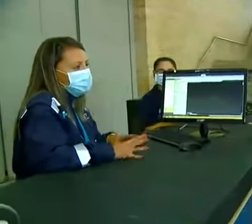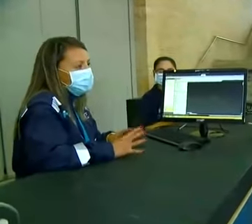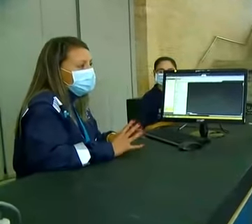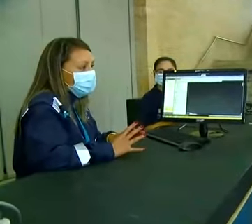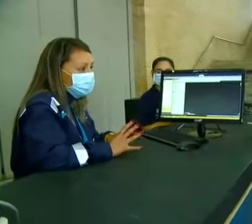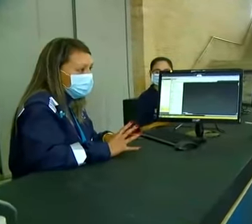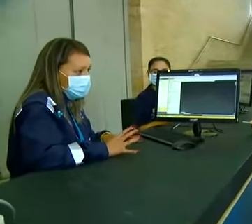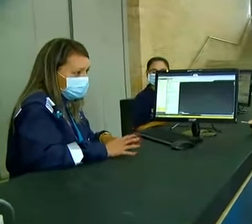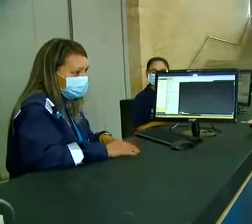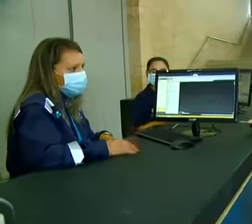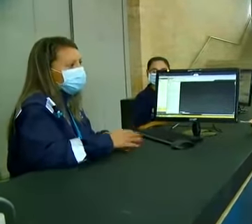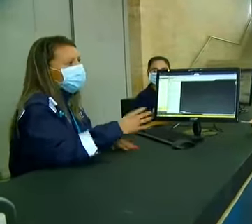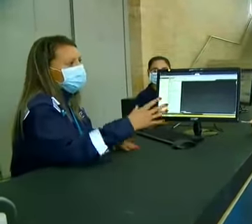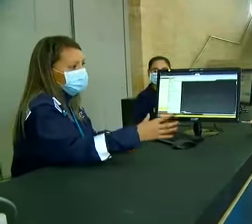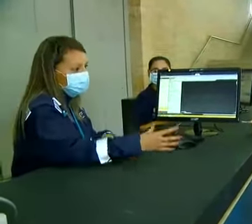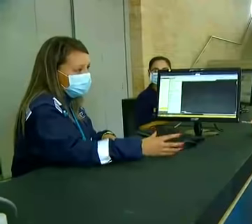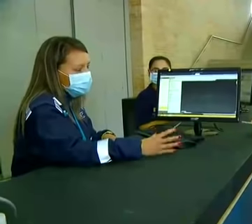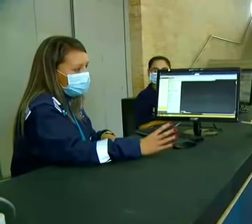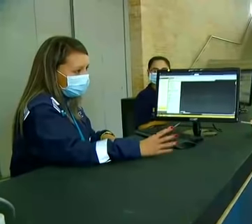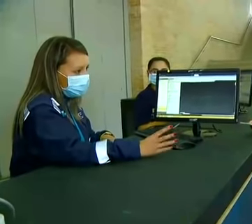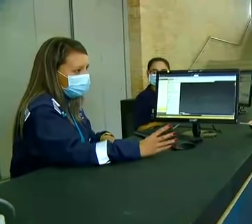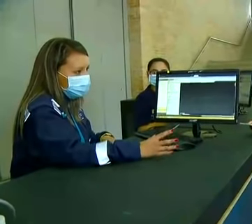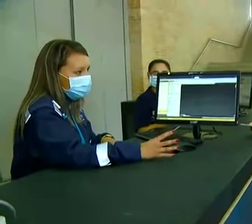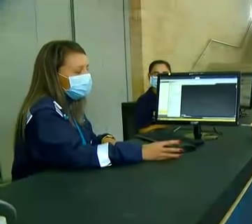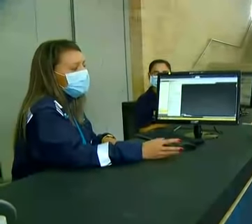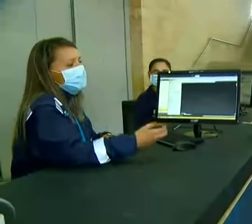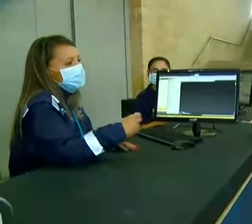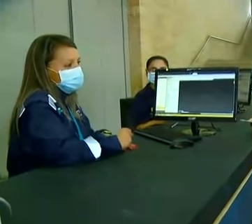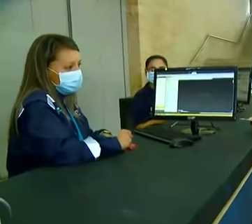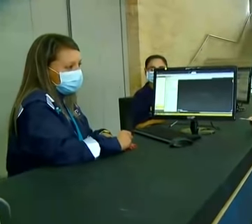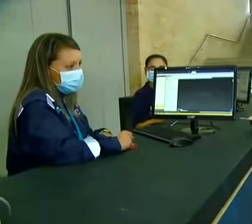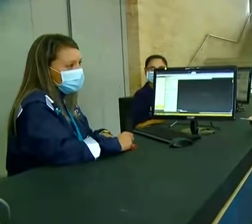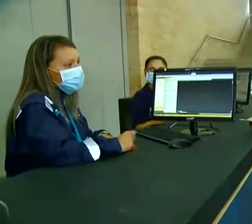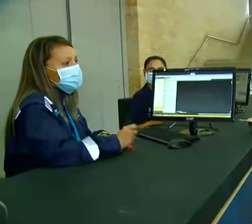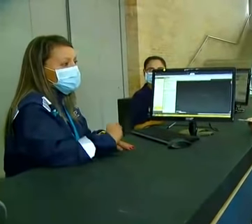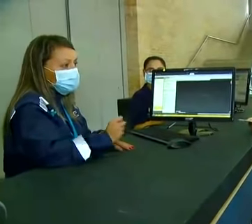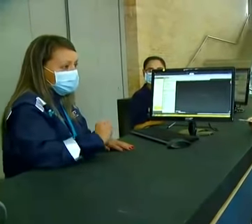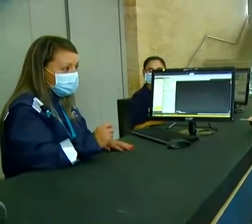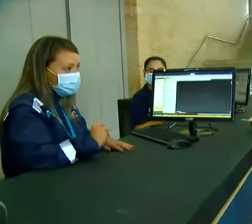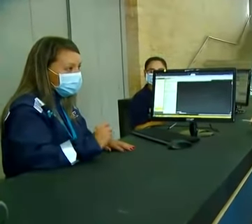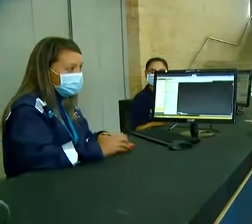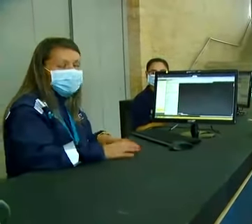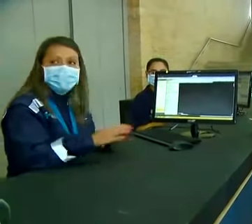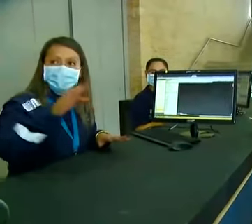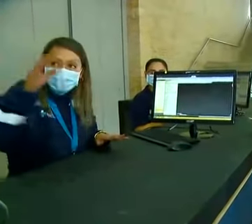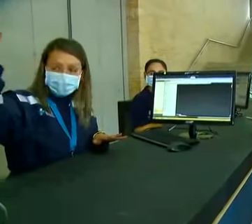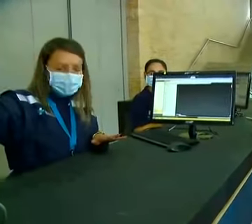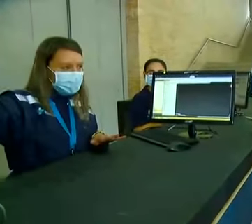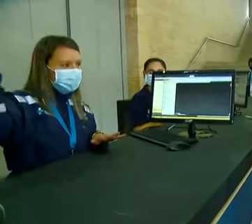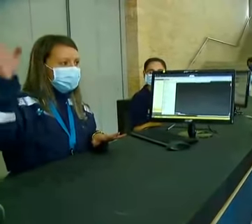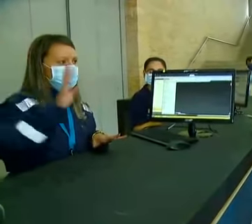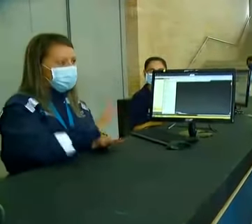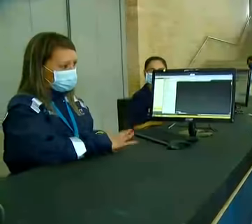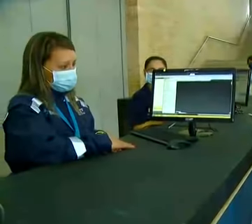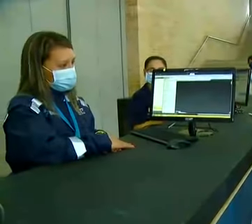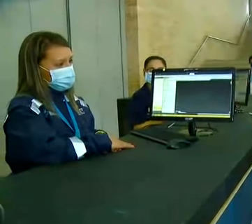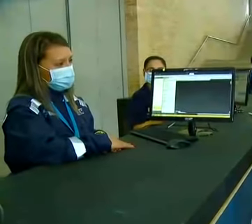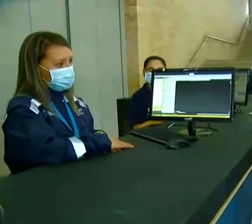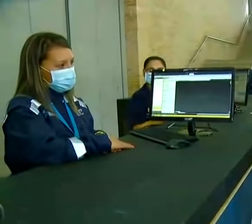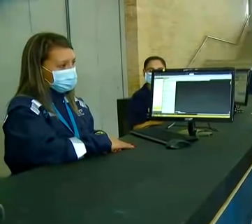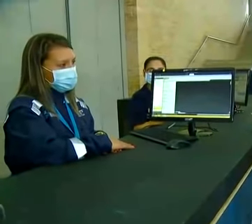Deben de ser en doble bolsa, una bolsa exterior, se va a quedar el familiar. Nosotros recibimos, hacemos el inventario y las vamos a ubicar en el módulo